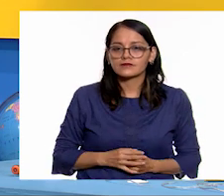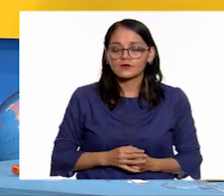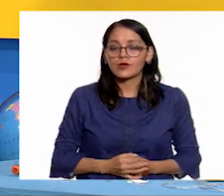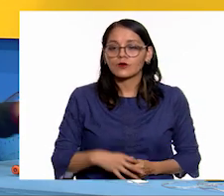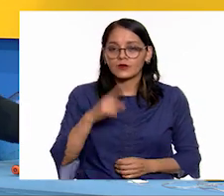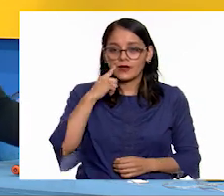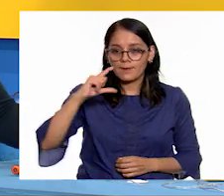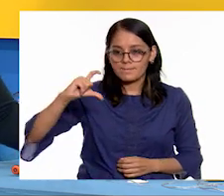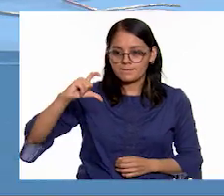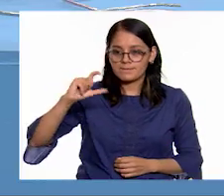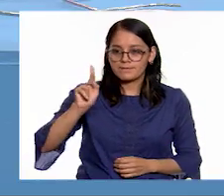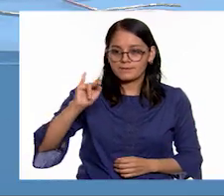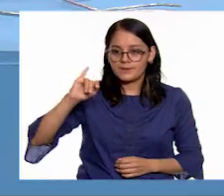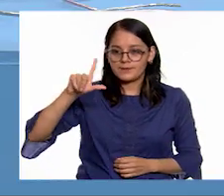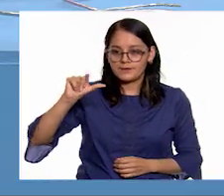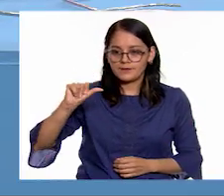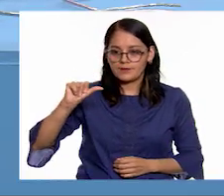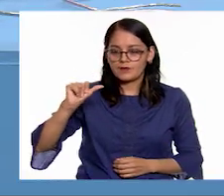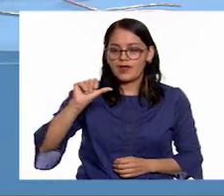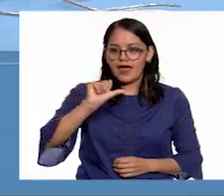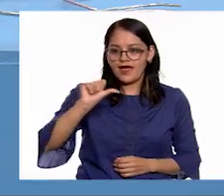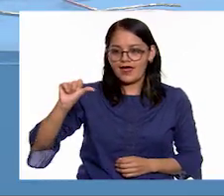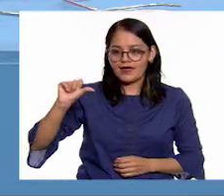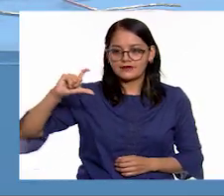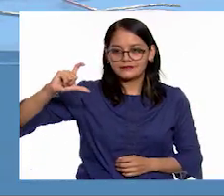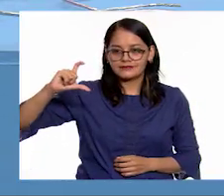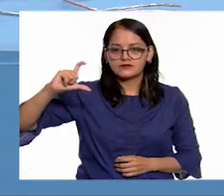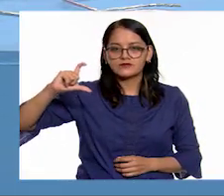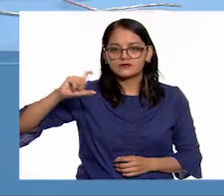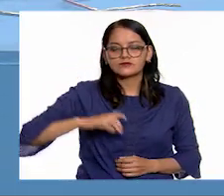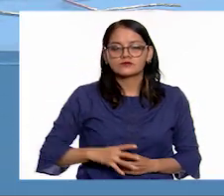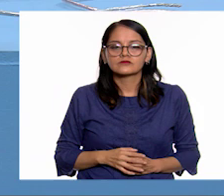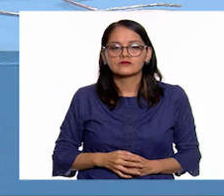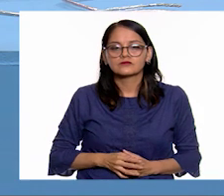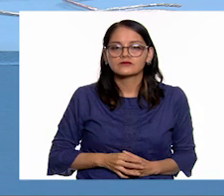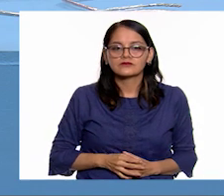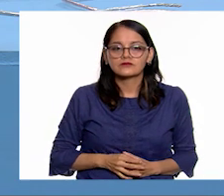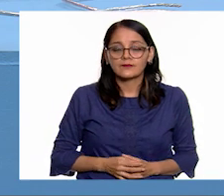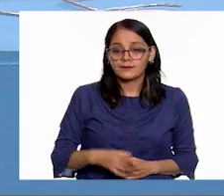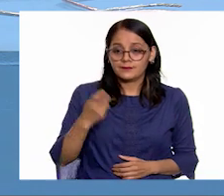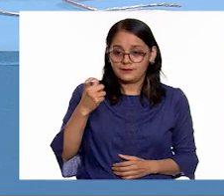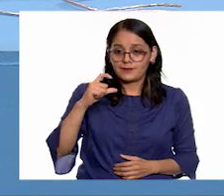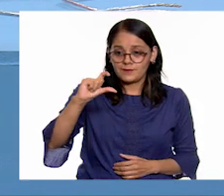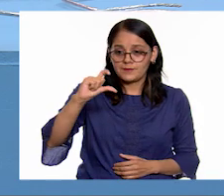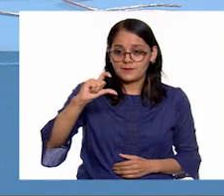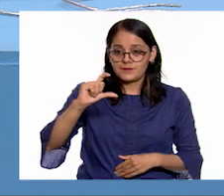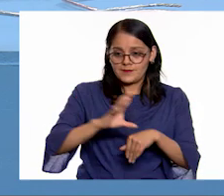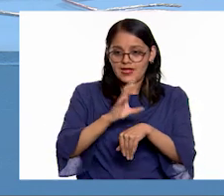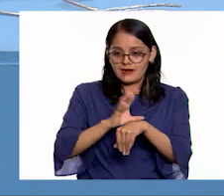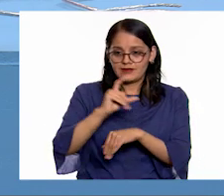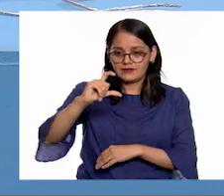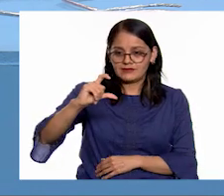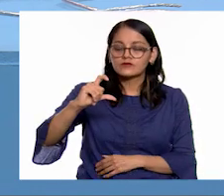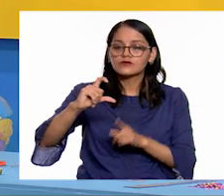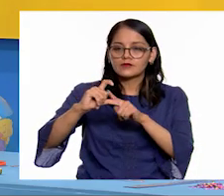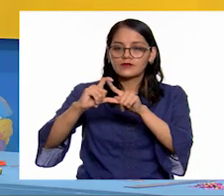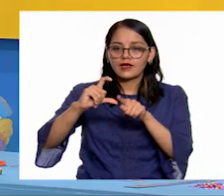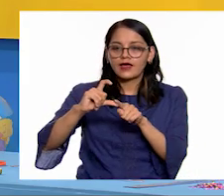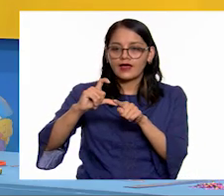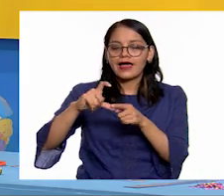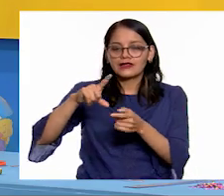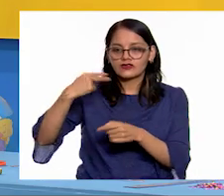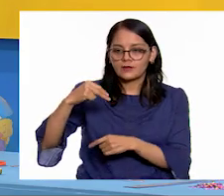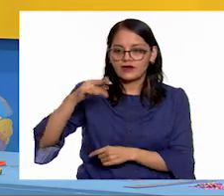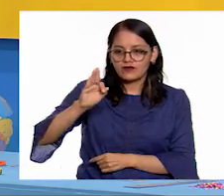una pila AA, como esta que tenemos aquí. En este caso, la pila AA es la fuente de